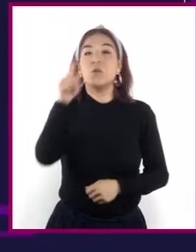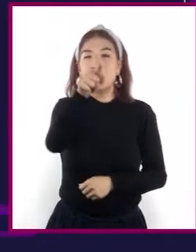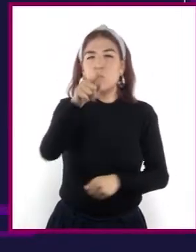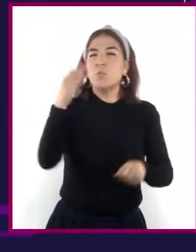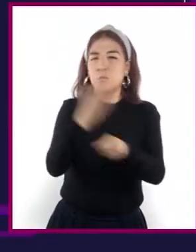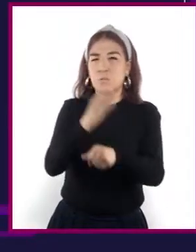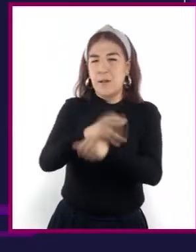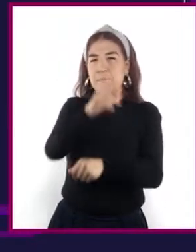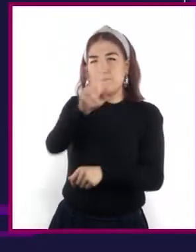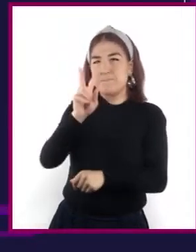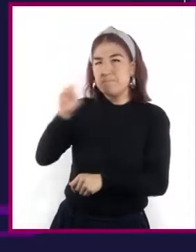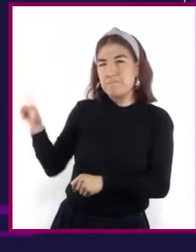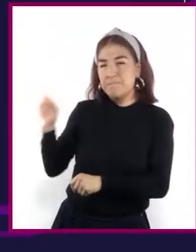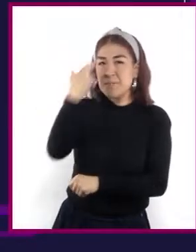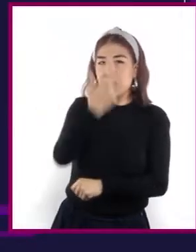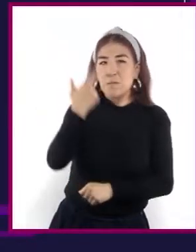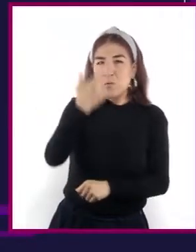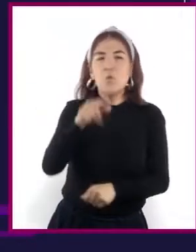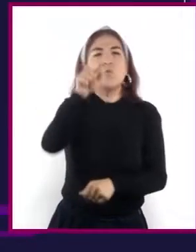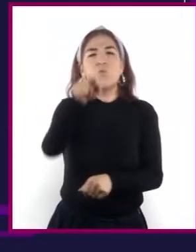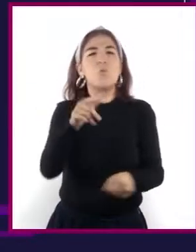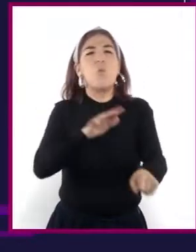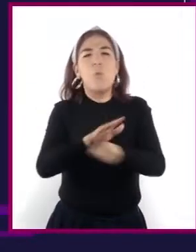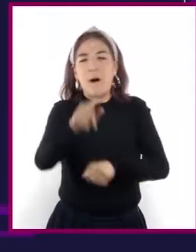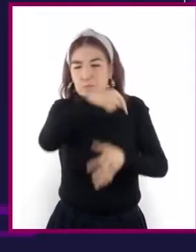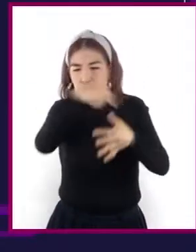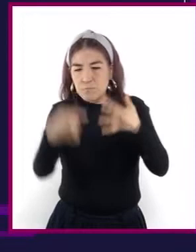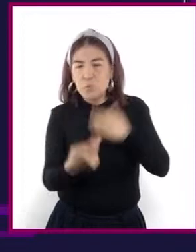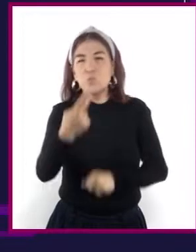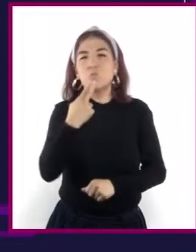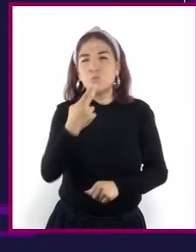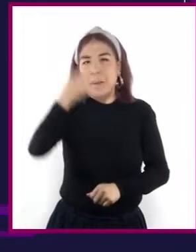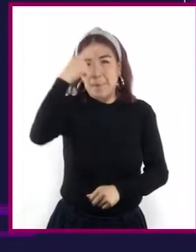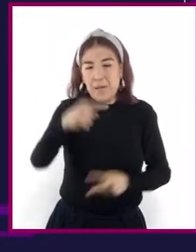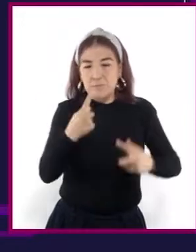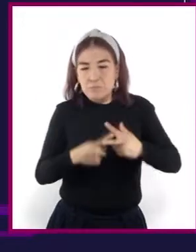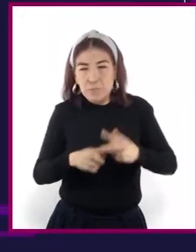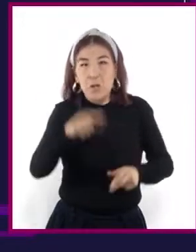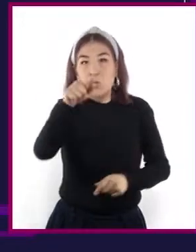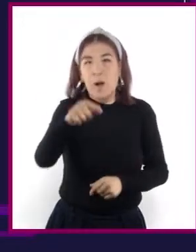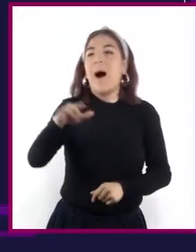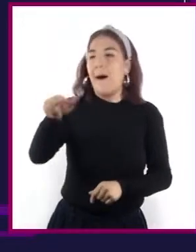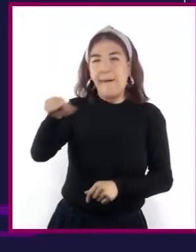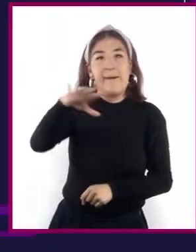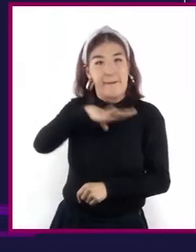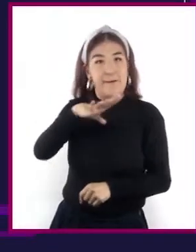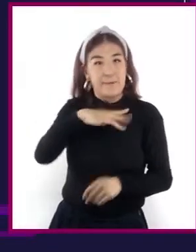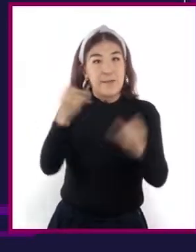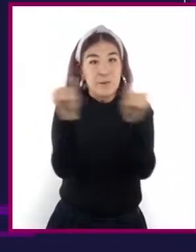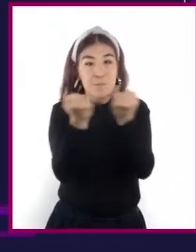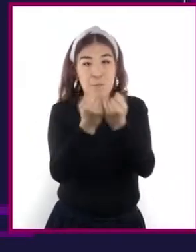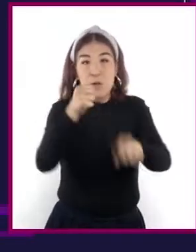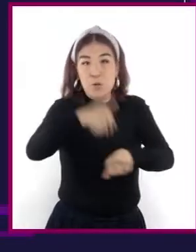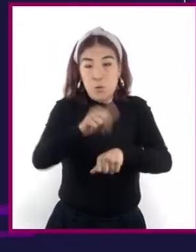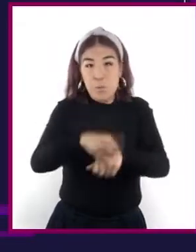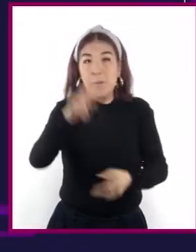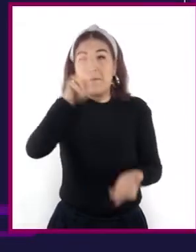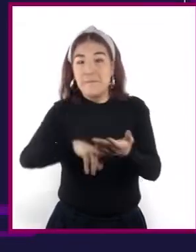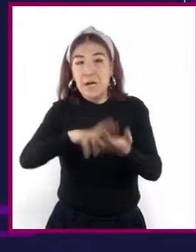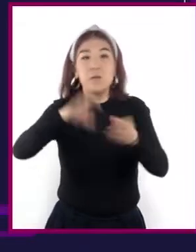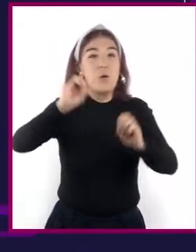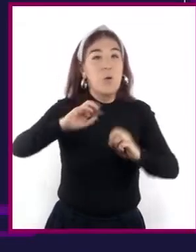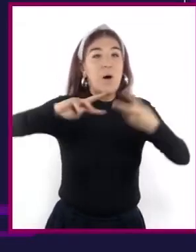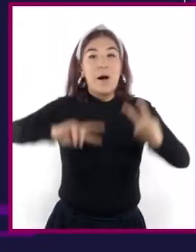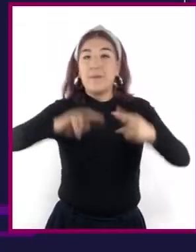casa, ¿qué criterios utilizarían para saber cuándo dos magnitudes varían de manera proporcional, directa o